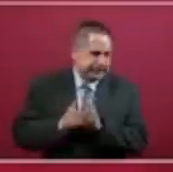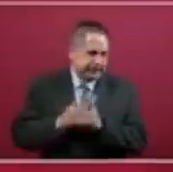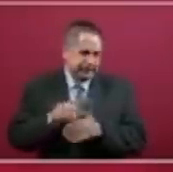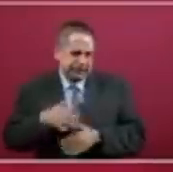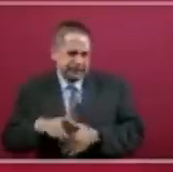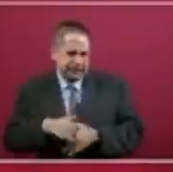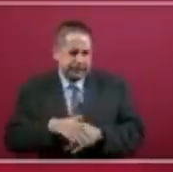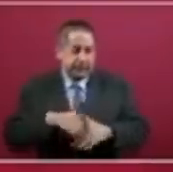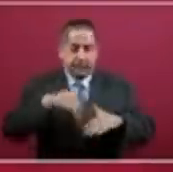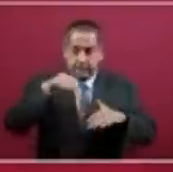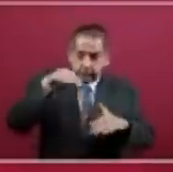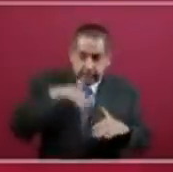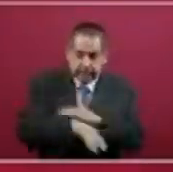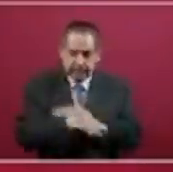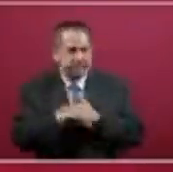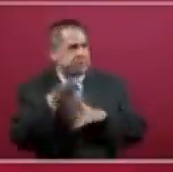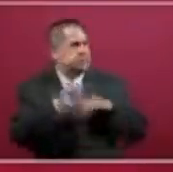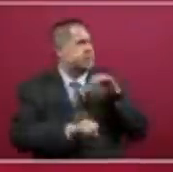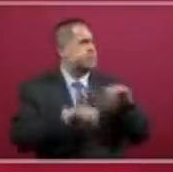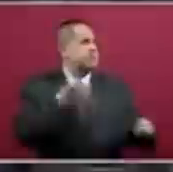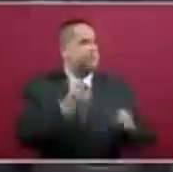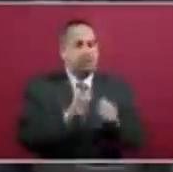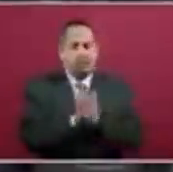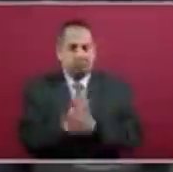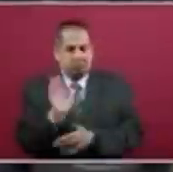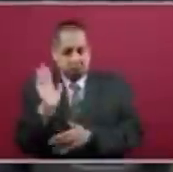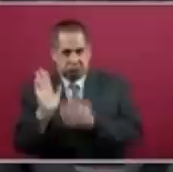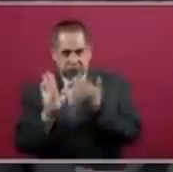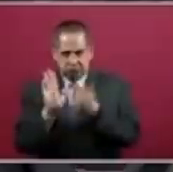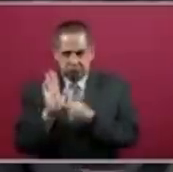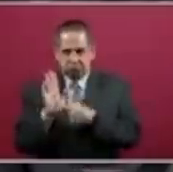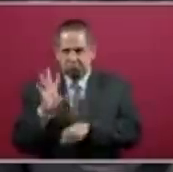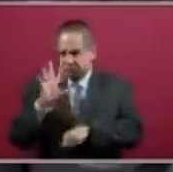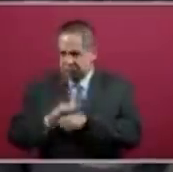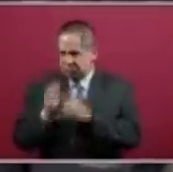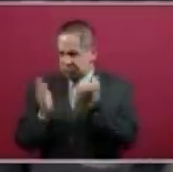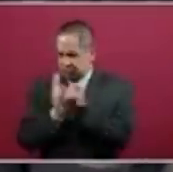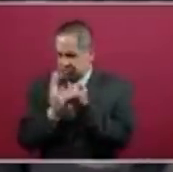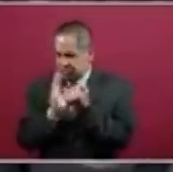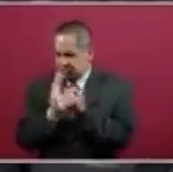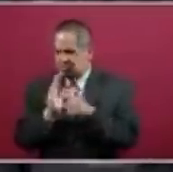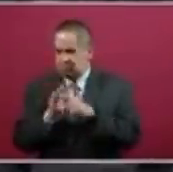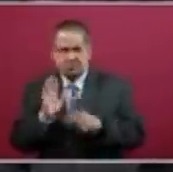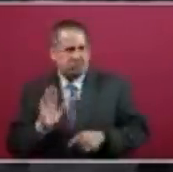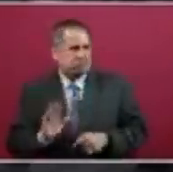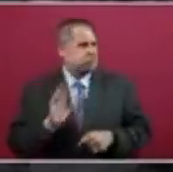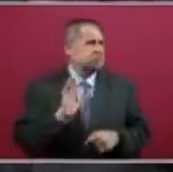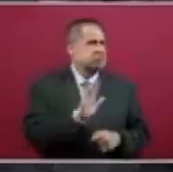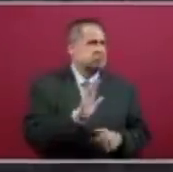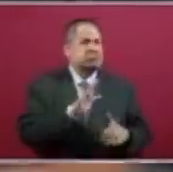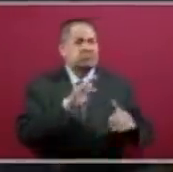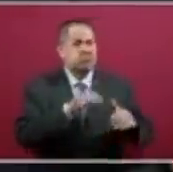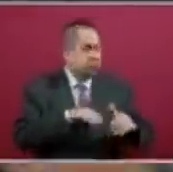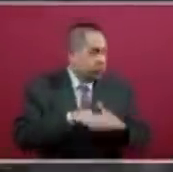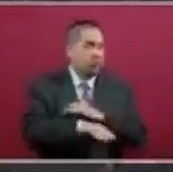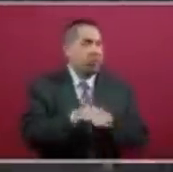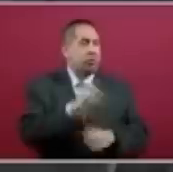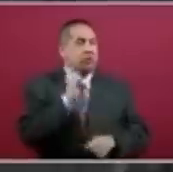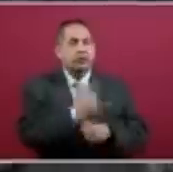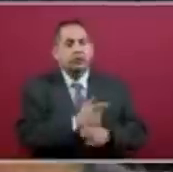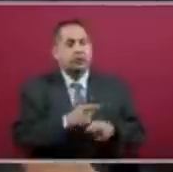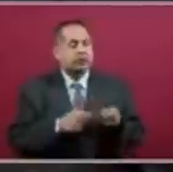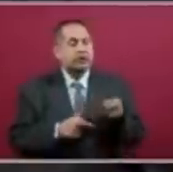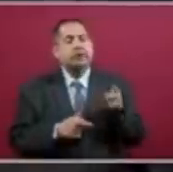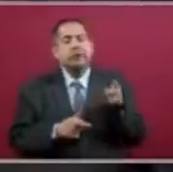un cateo, todo de conformidad con los procedimientos legales, y